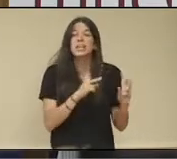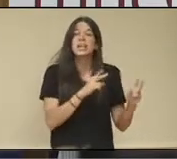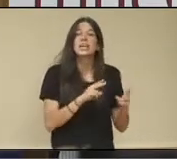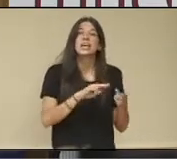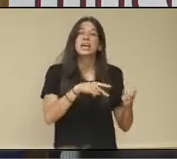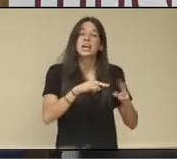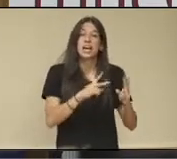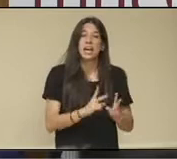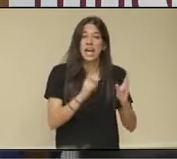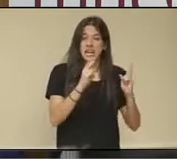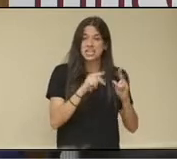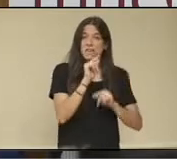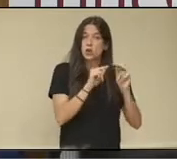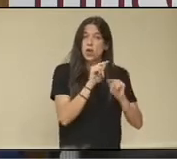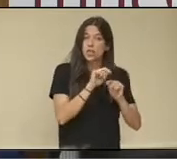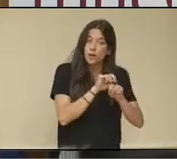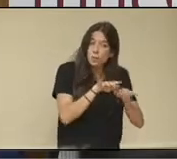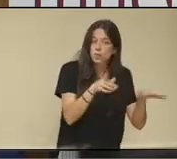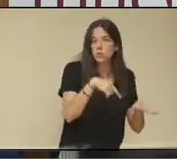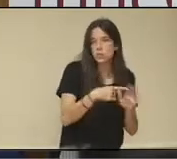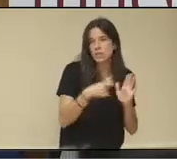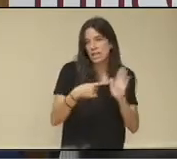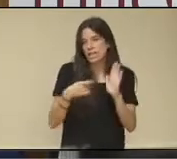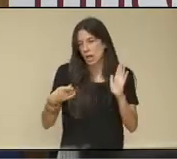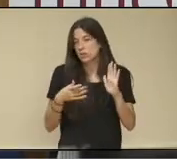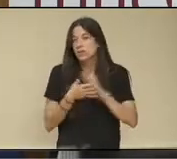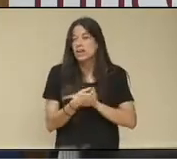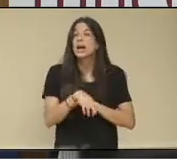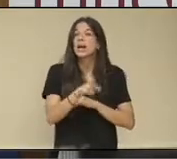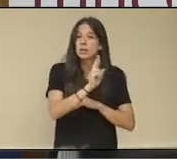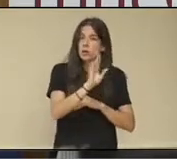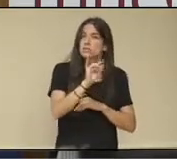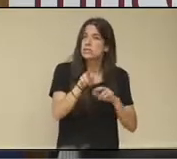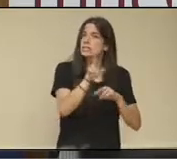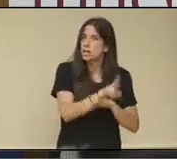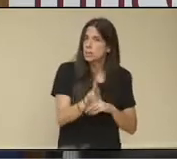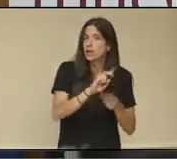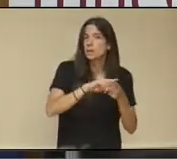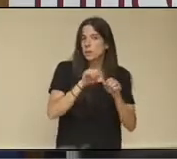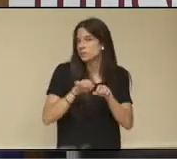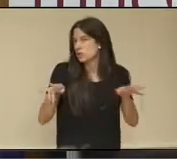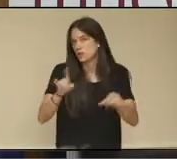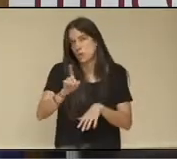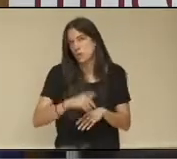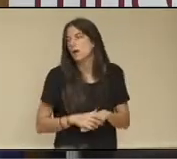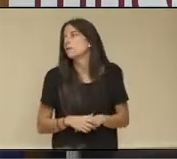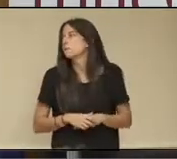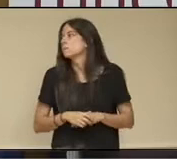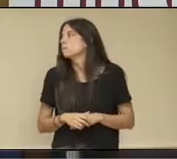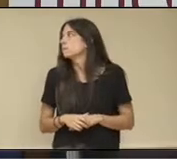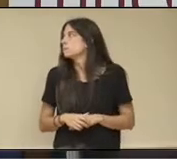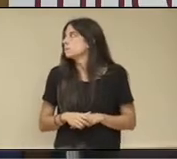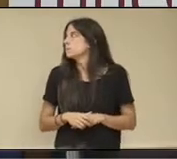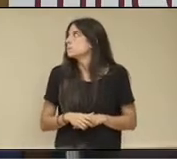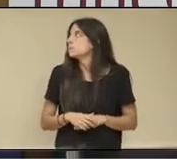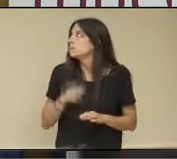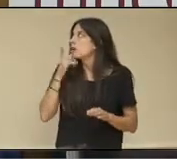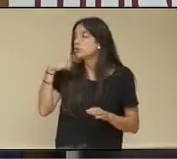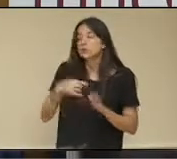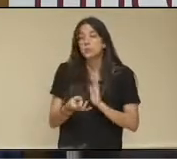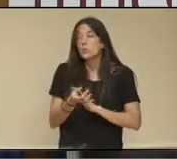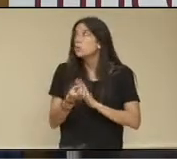virulencia, de forma que son replicones, se replican y no se propagan. Y los estamos